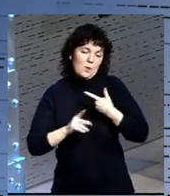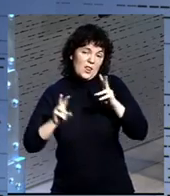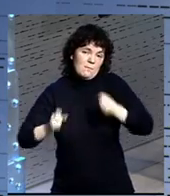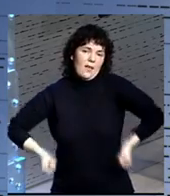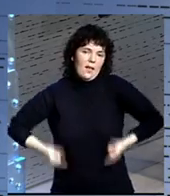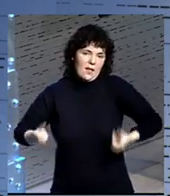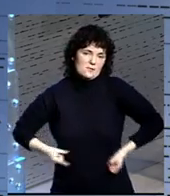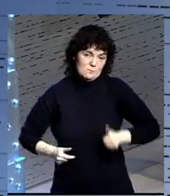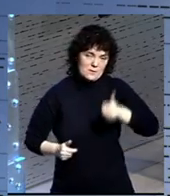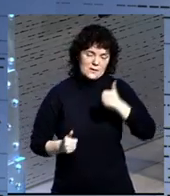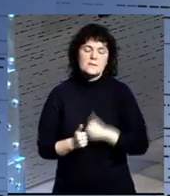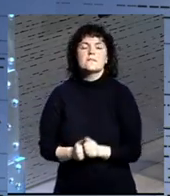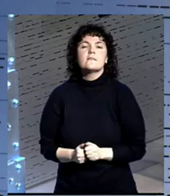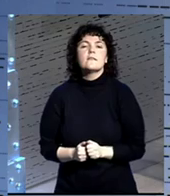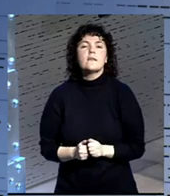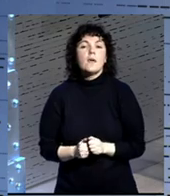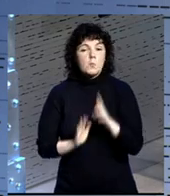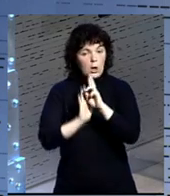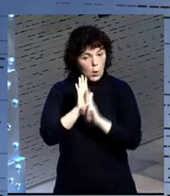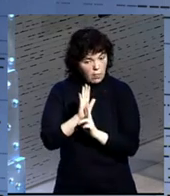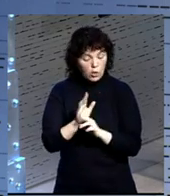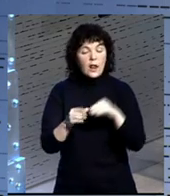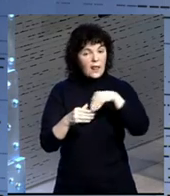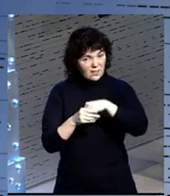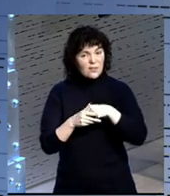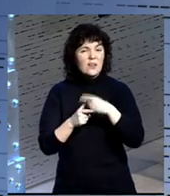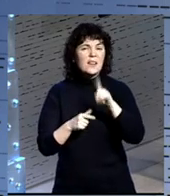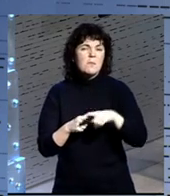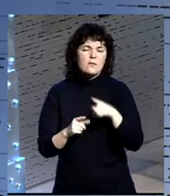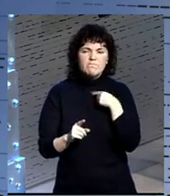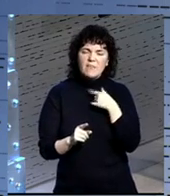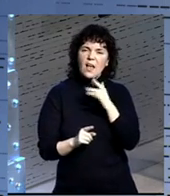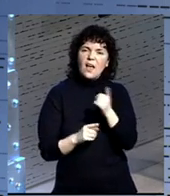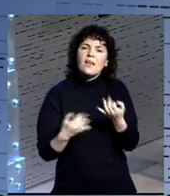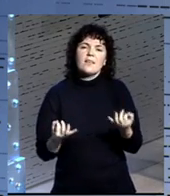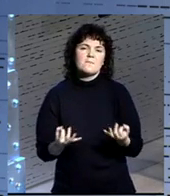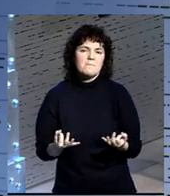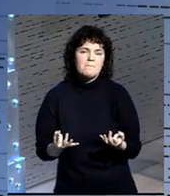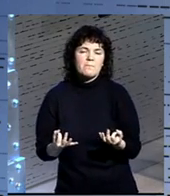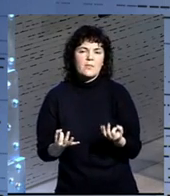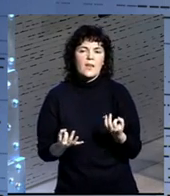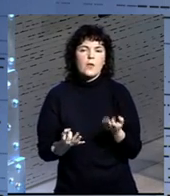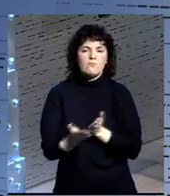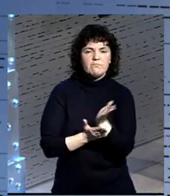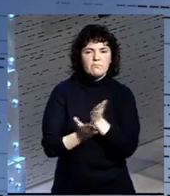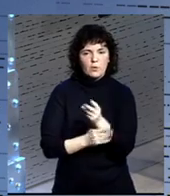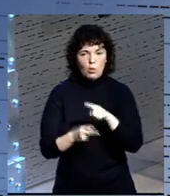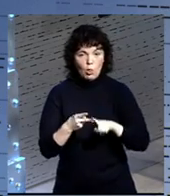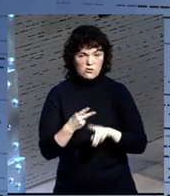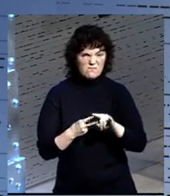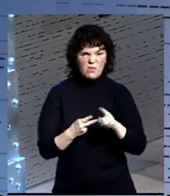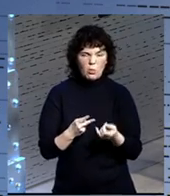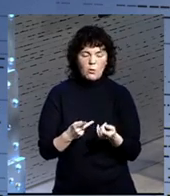¿no? Dentro de esa mayor regulación nos vamos a encontrar con un doble fenómeno que ya